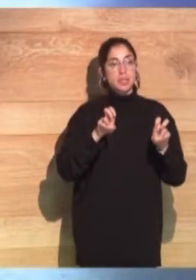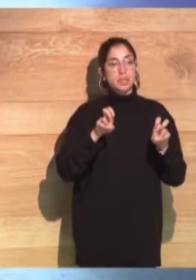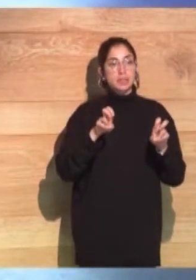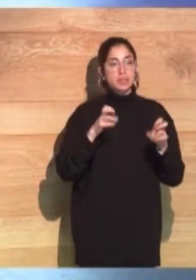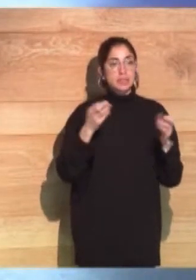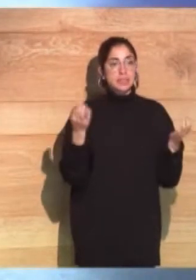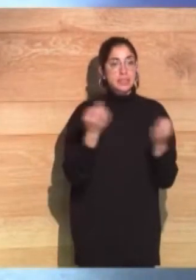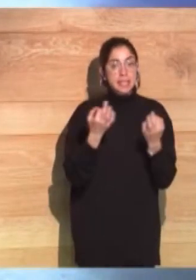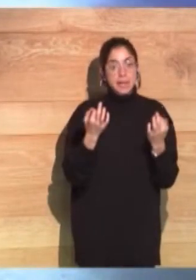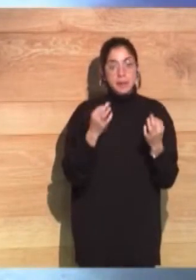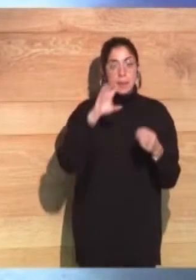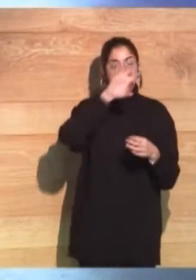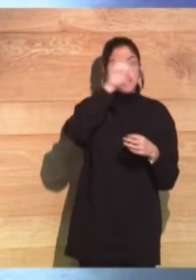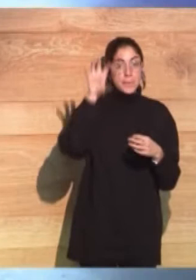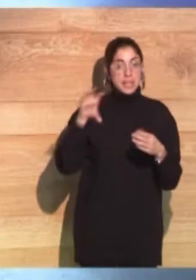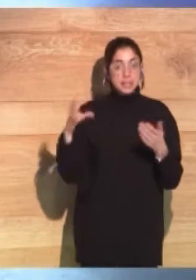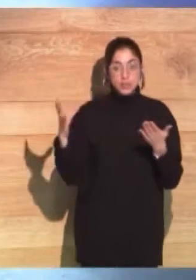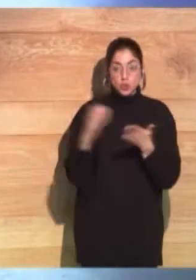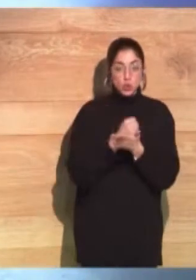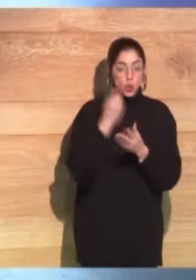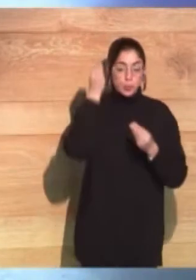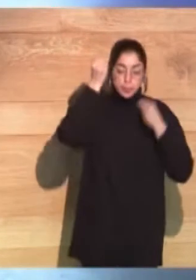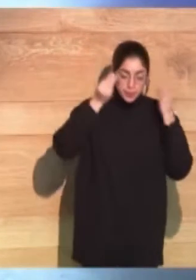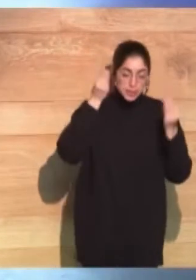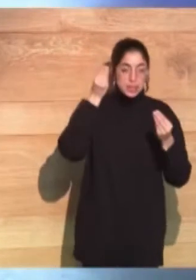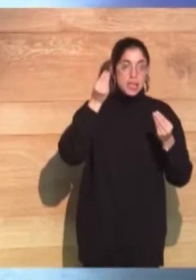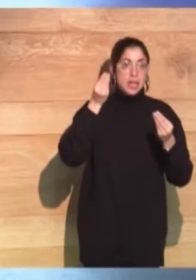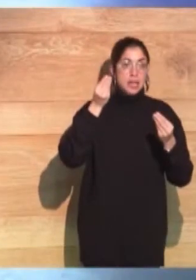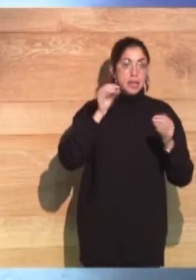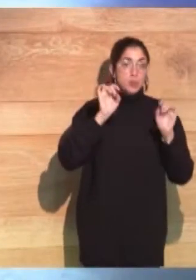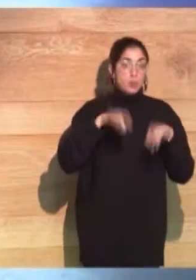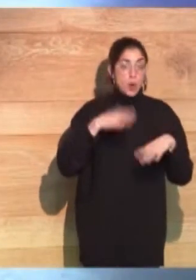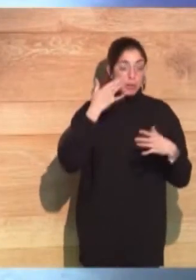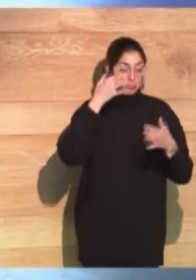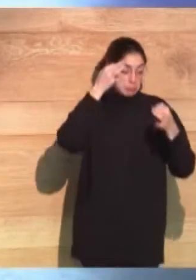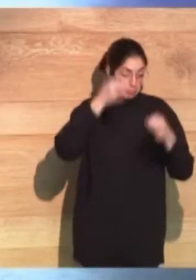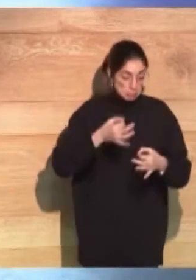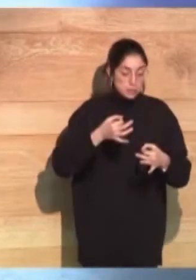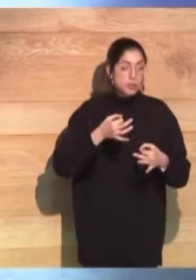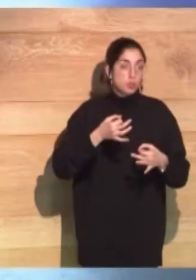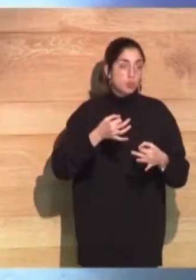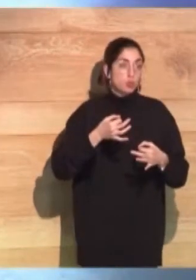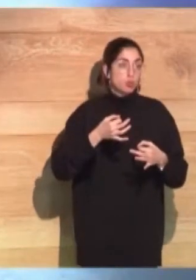plantearse todos los países y todos los líderes, cómo asegurarse de que el